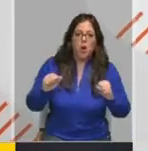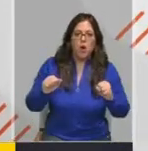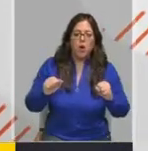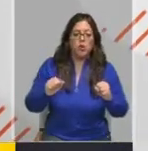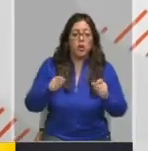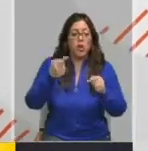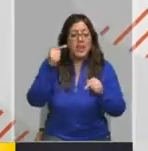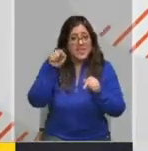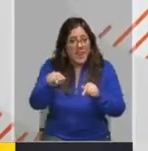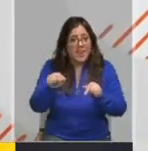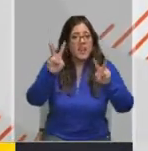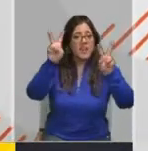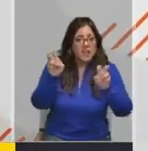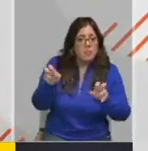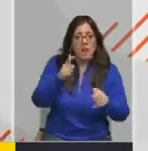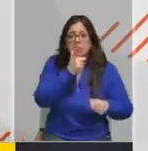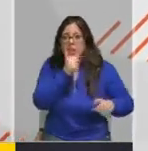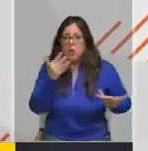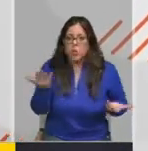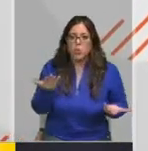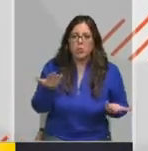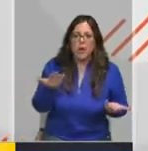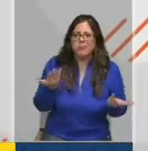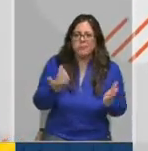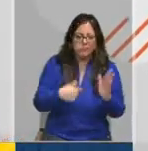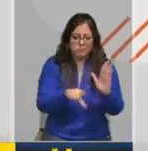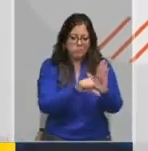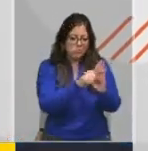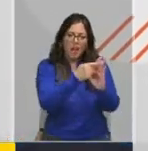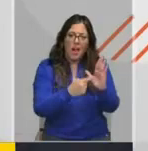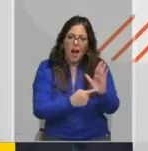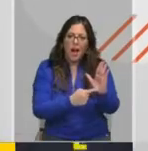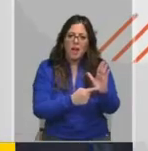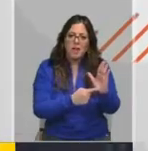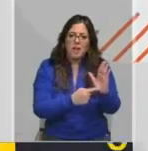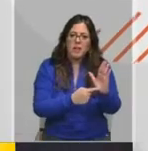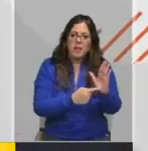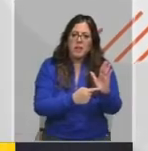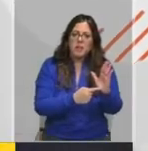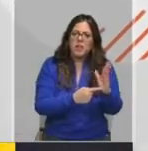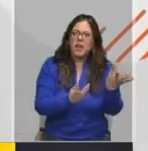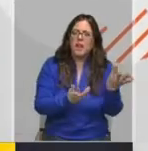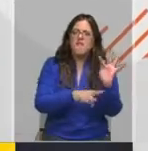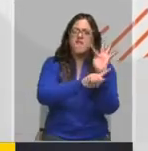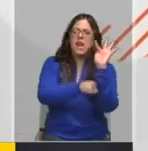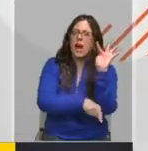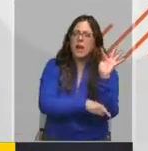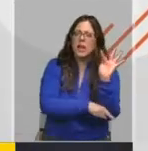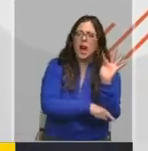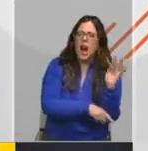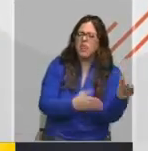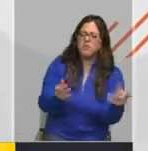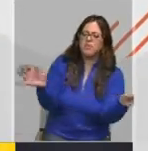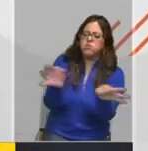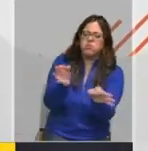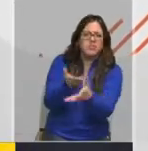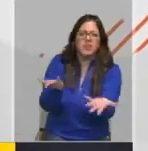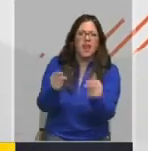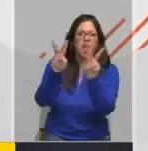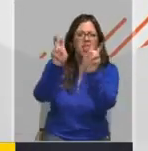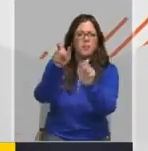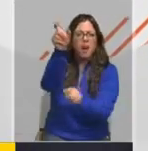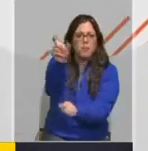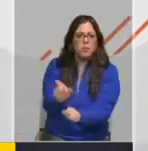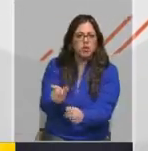la discusión en este caso, que es el término legal, que es lo que va a decir el Ministerio Público durante en las próximas horas en relación a esta persona,